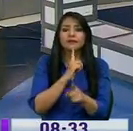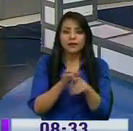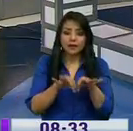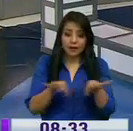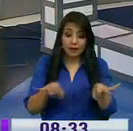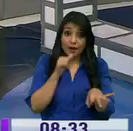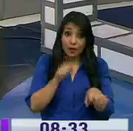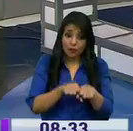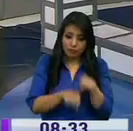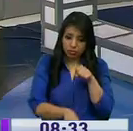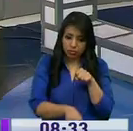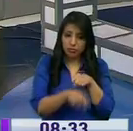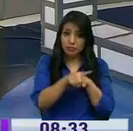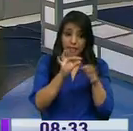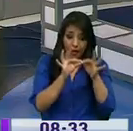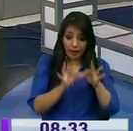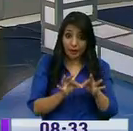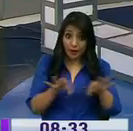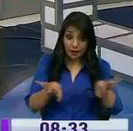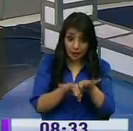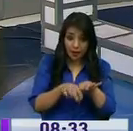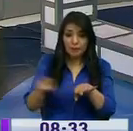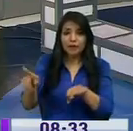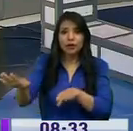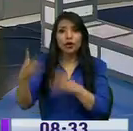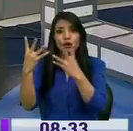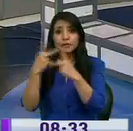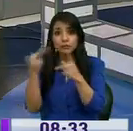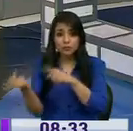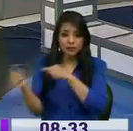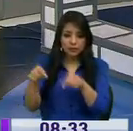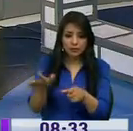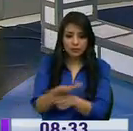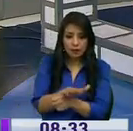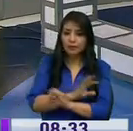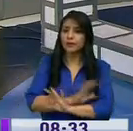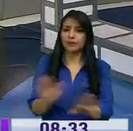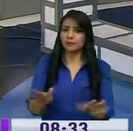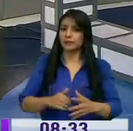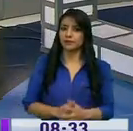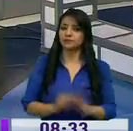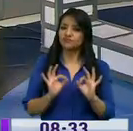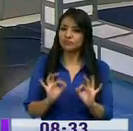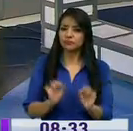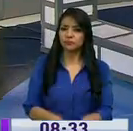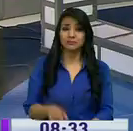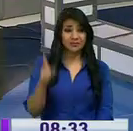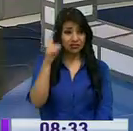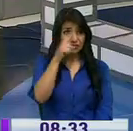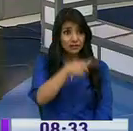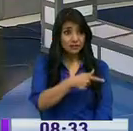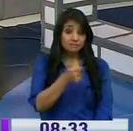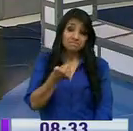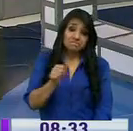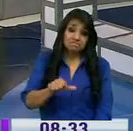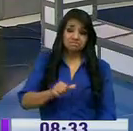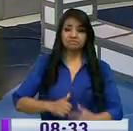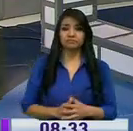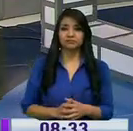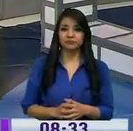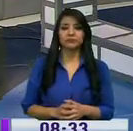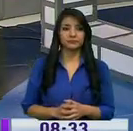agua, viene la EMAP, repara y enseguida viene el EMAP, muy difícil. Tapa el hueco. Vea, maravilloso. O sea, muy difícil, verás. Hay